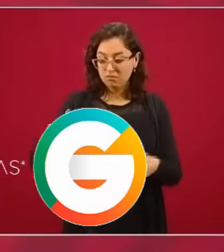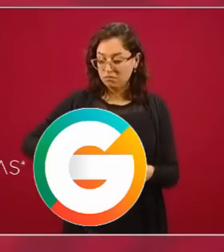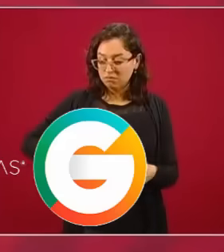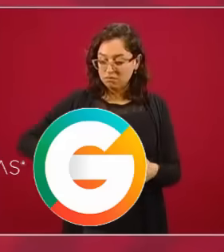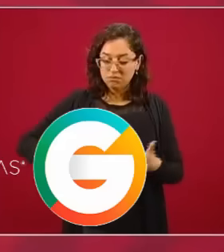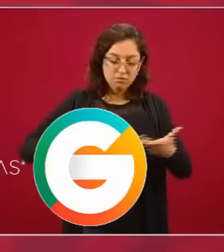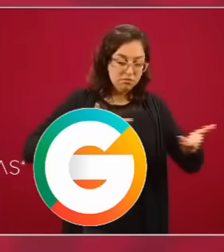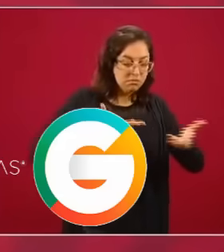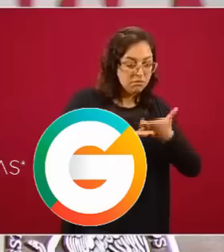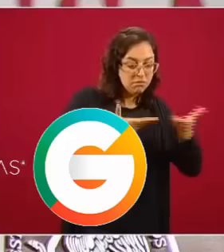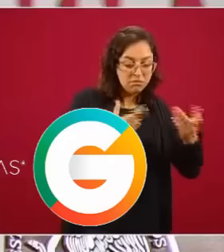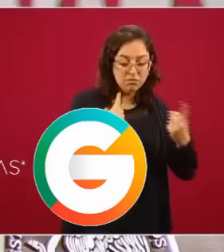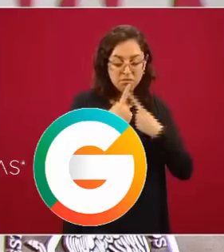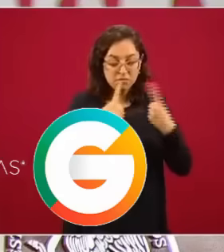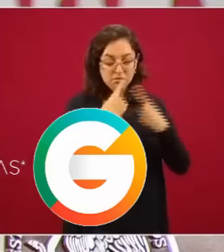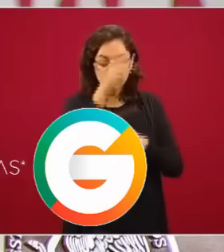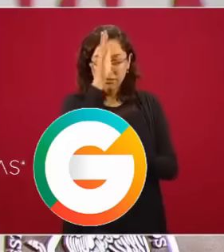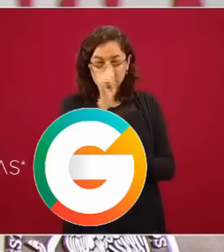organizada.